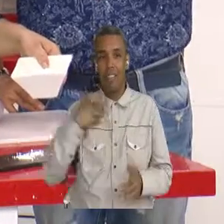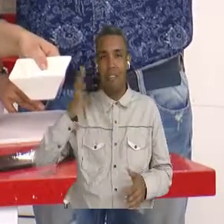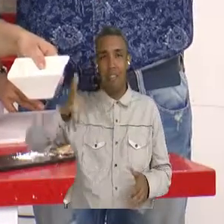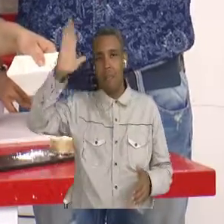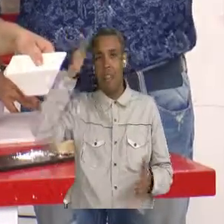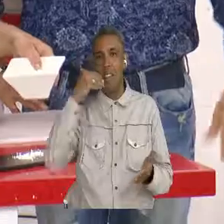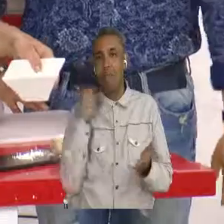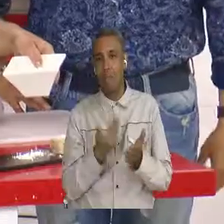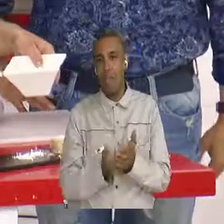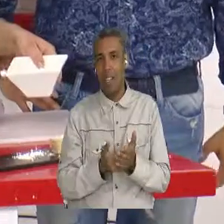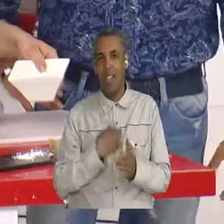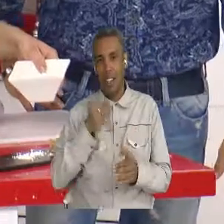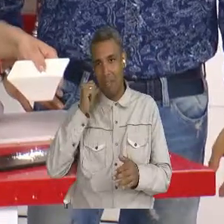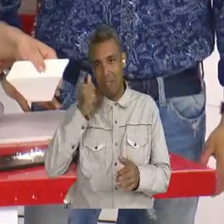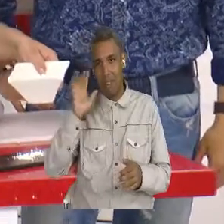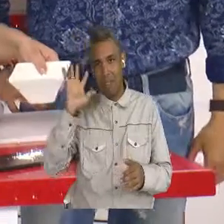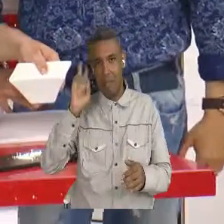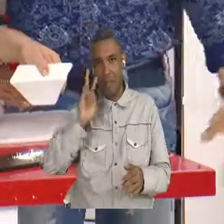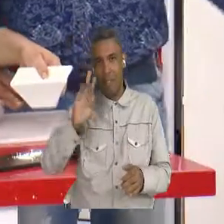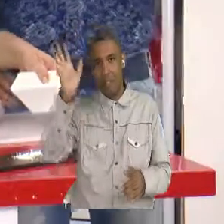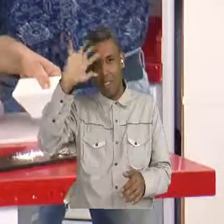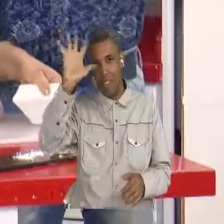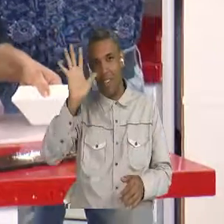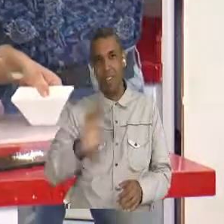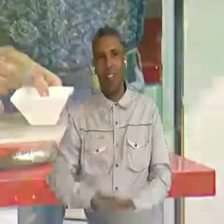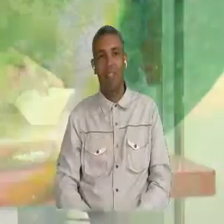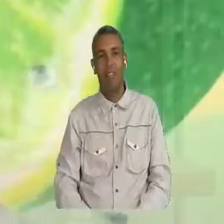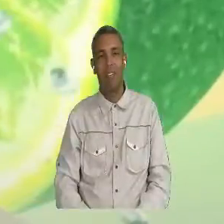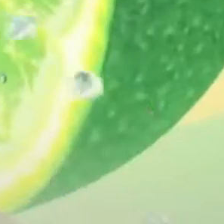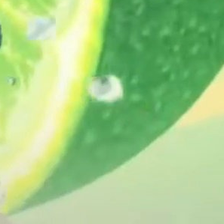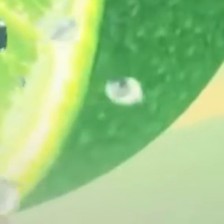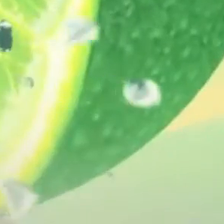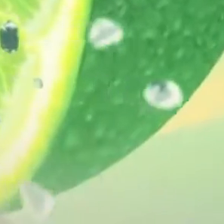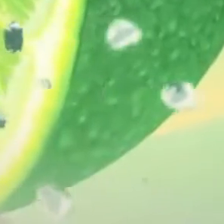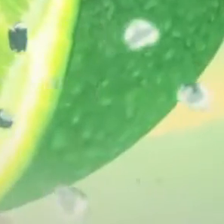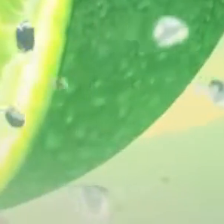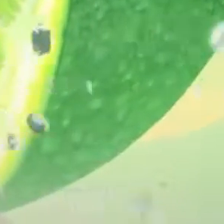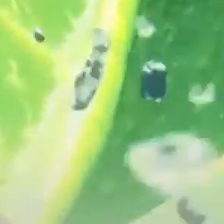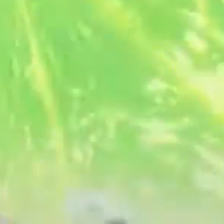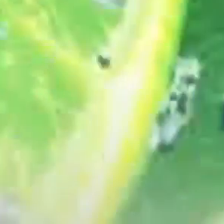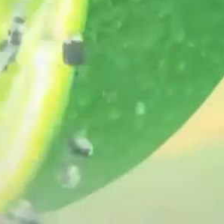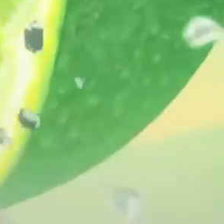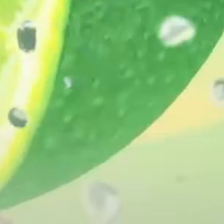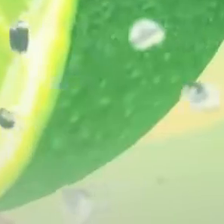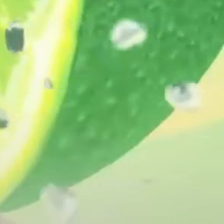mucho cariño en A Pedir de Boca. Eso. Saludos a todos. Eso, compadre.